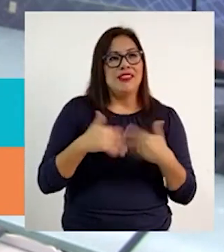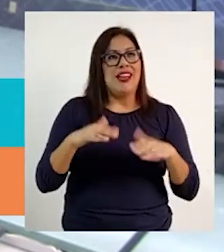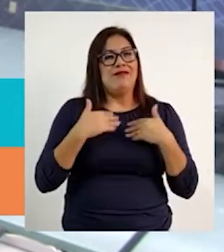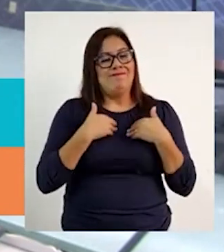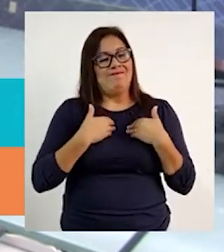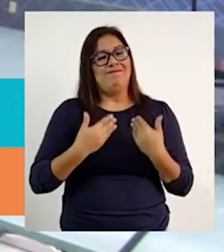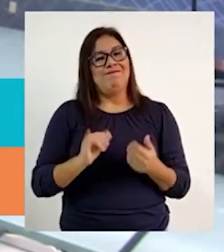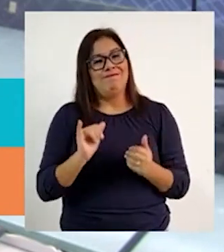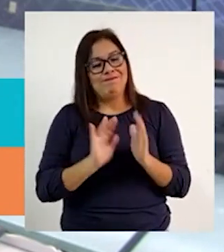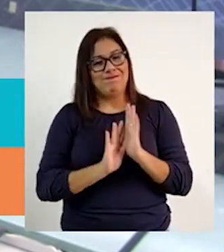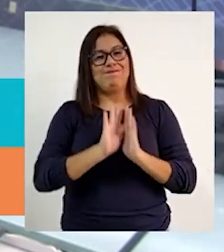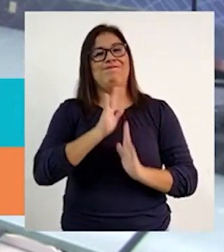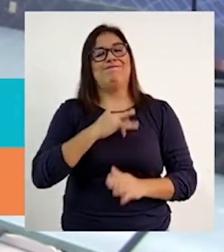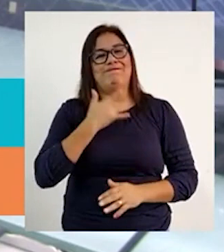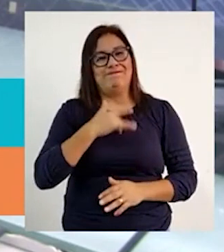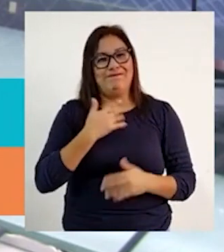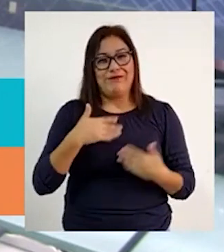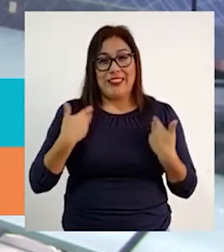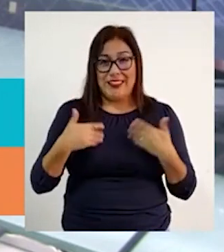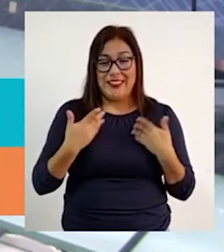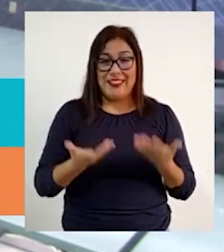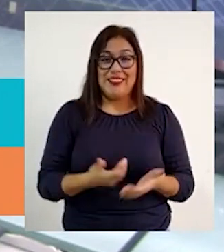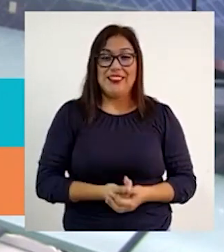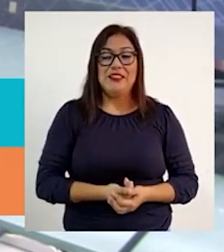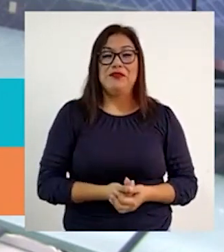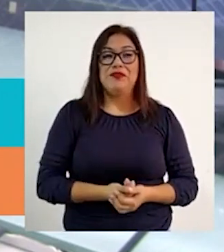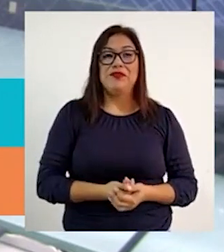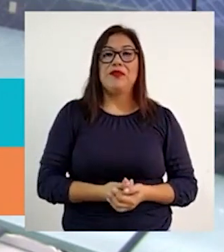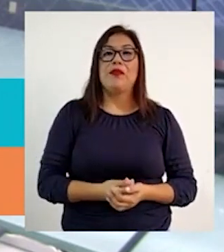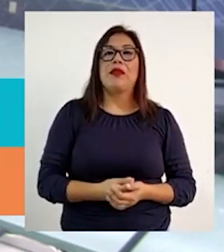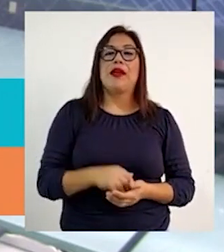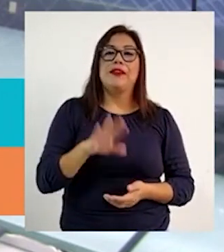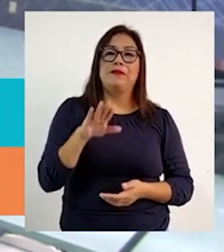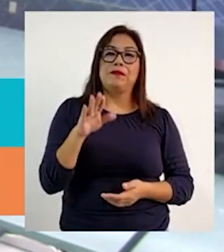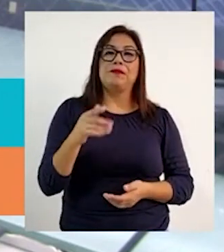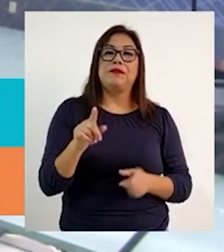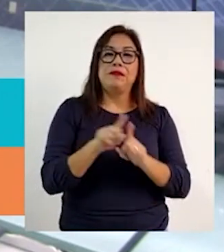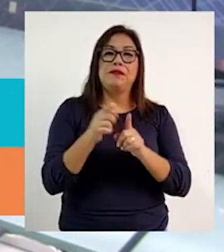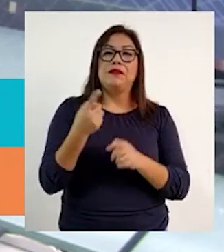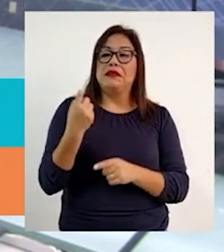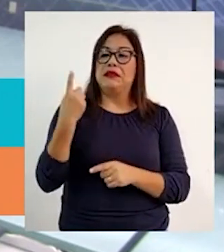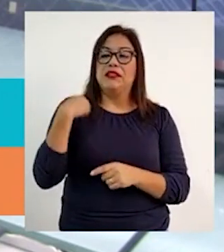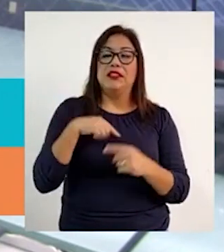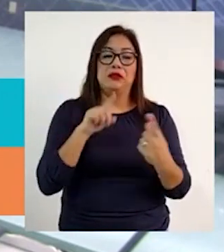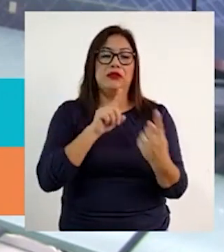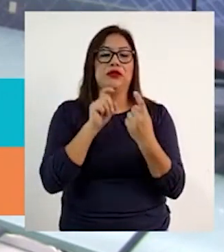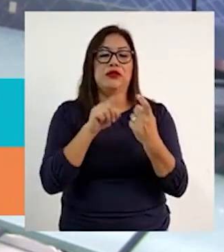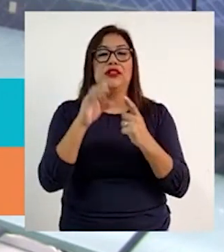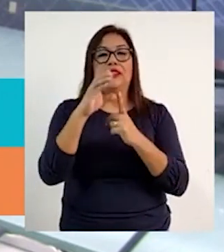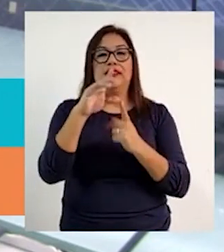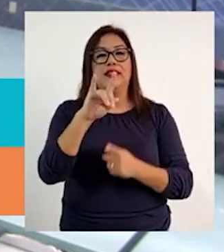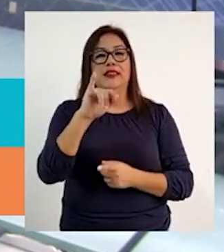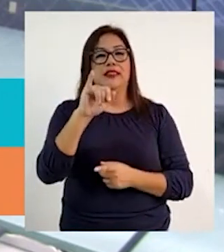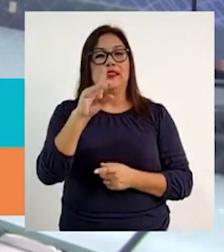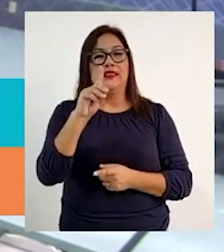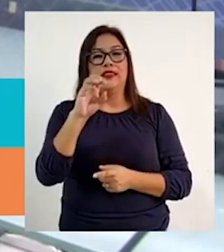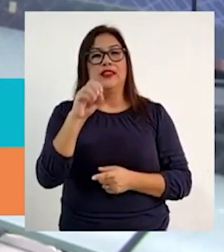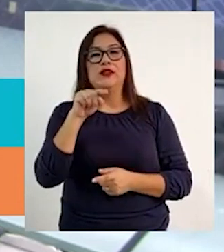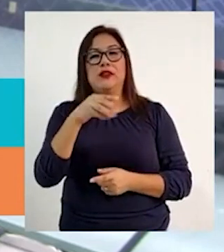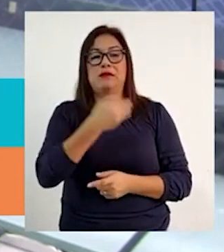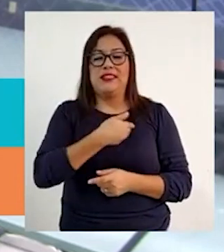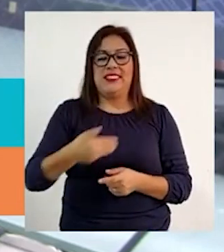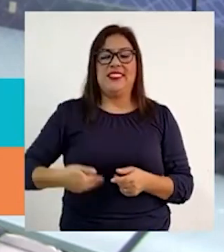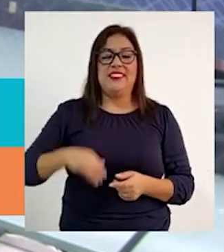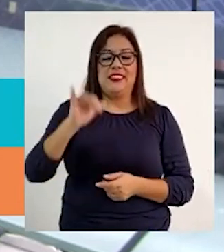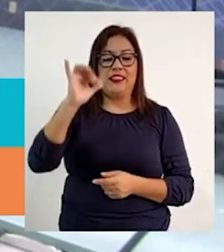sociedad. Justamente tú en una entrevista a Guido Flores Marchand, presidente del IPD, y le comentaba el